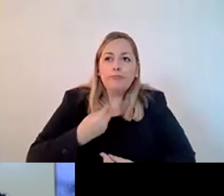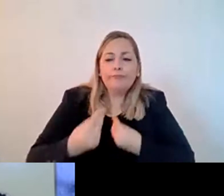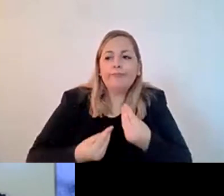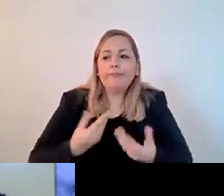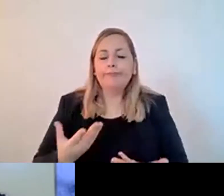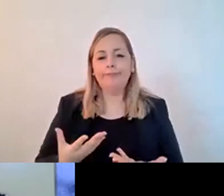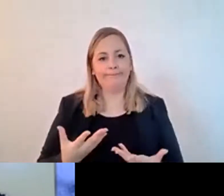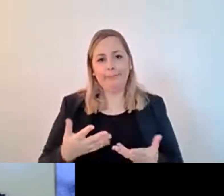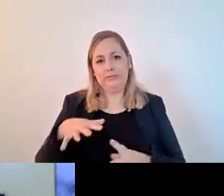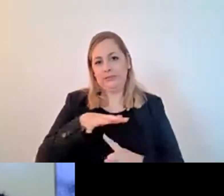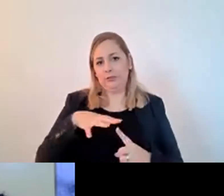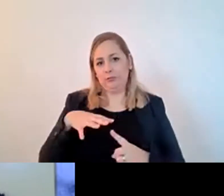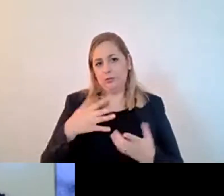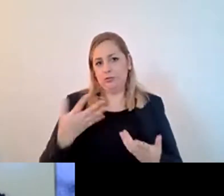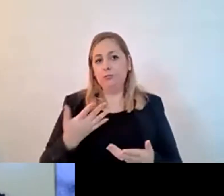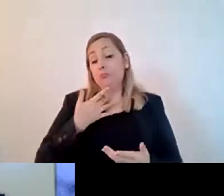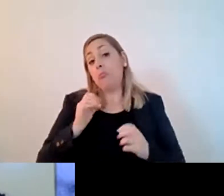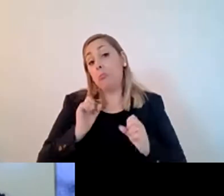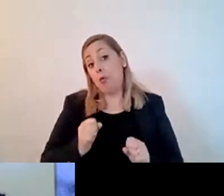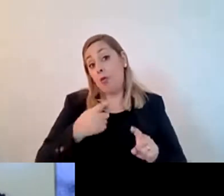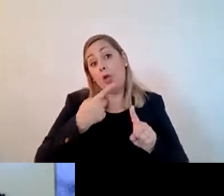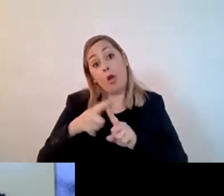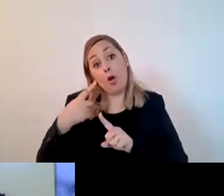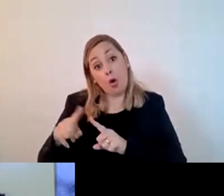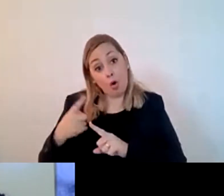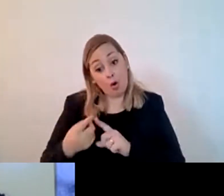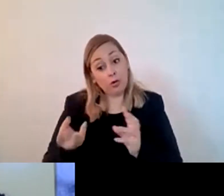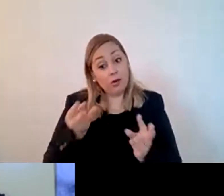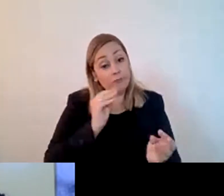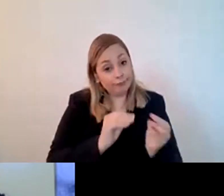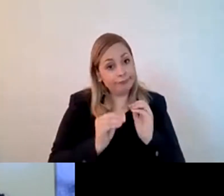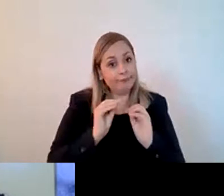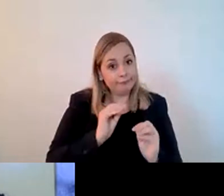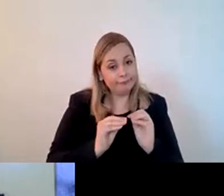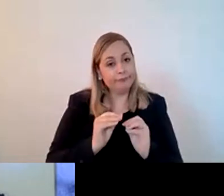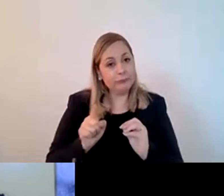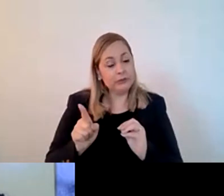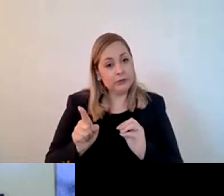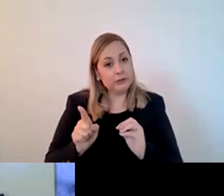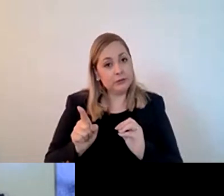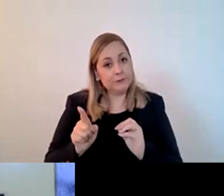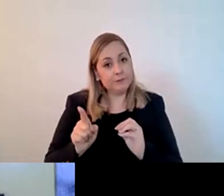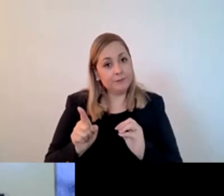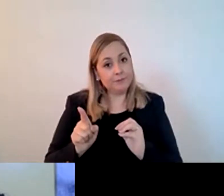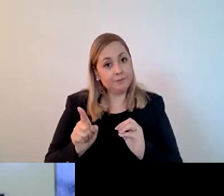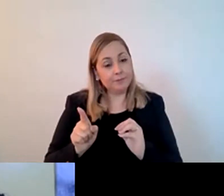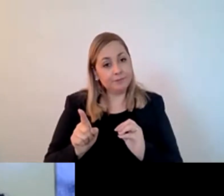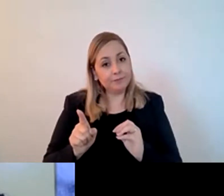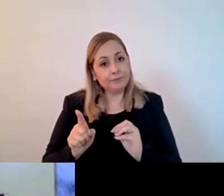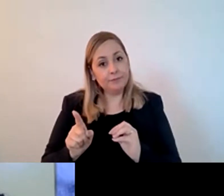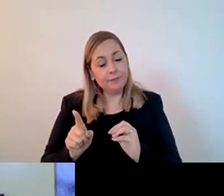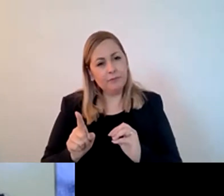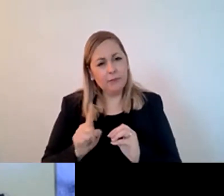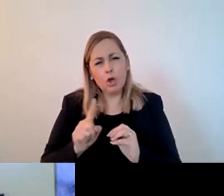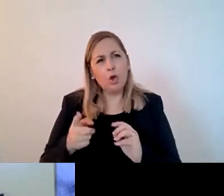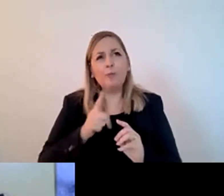esta situación, porque podría haber otro elemento que esté también no es un